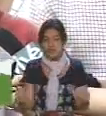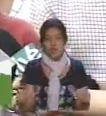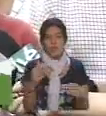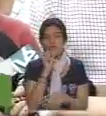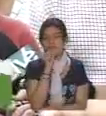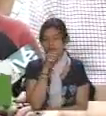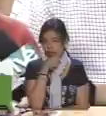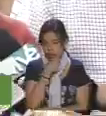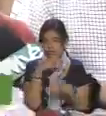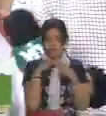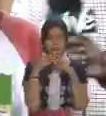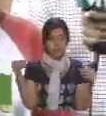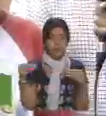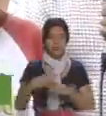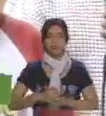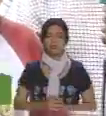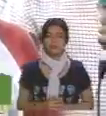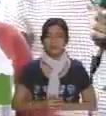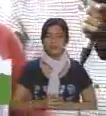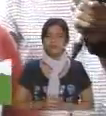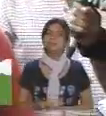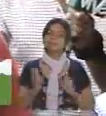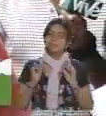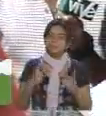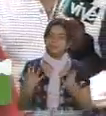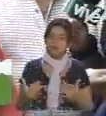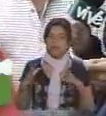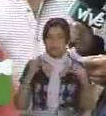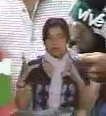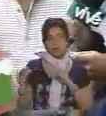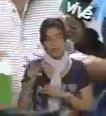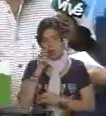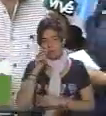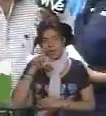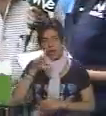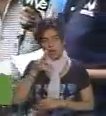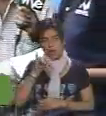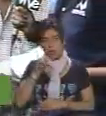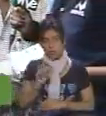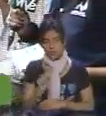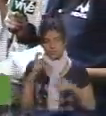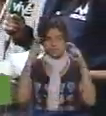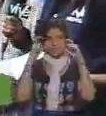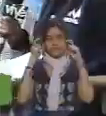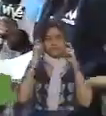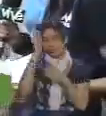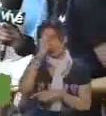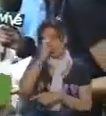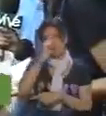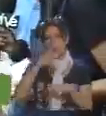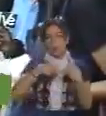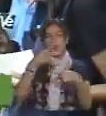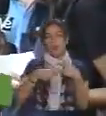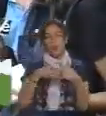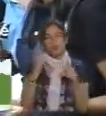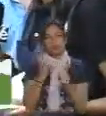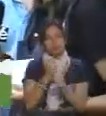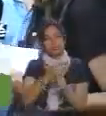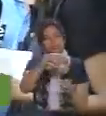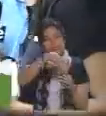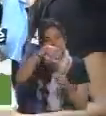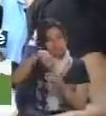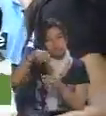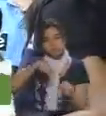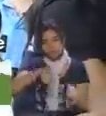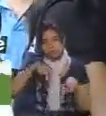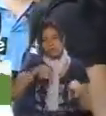ancianos. Bien, también vamos a conversar con el señor Luis Alfonso Labarca, que es productor de esta zona, para que nos comente en